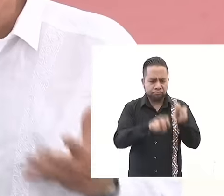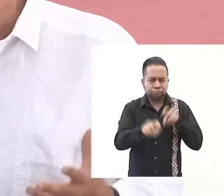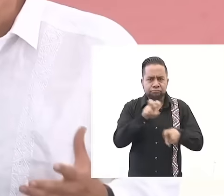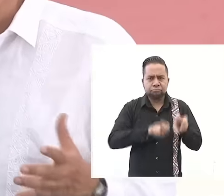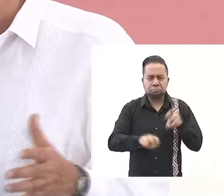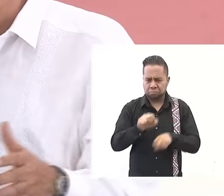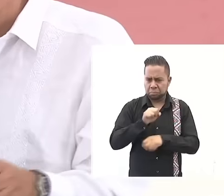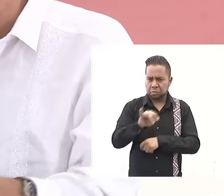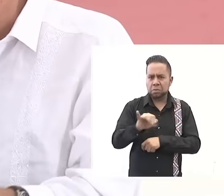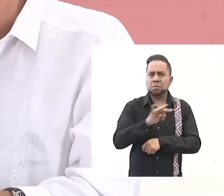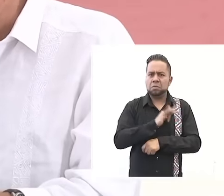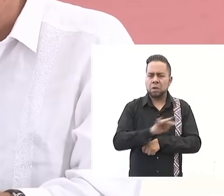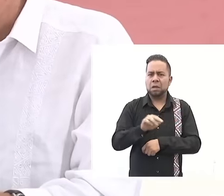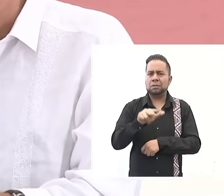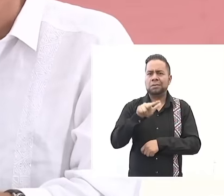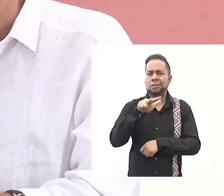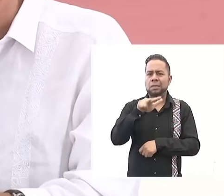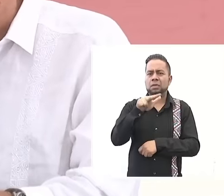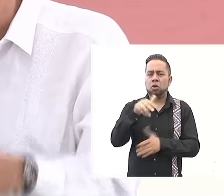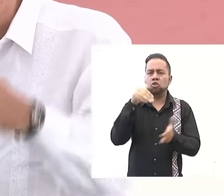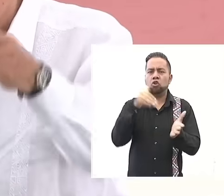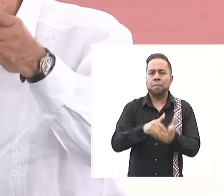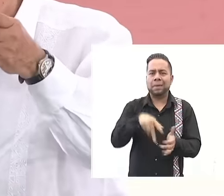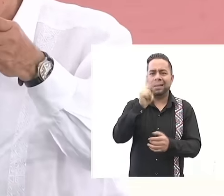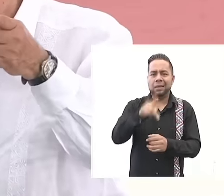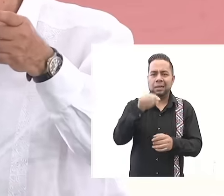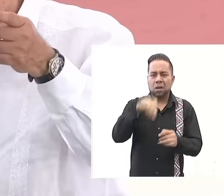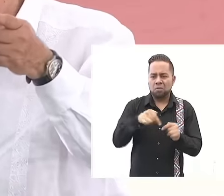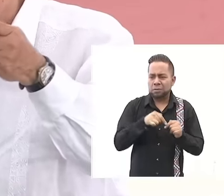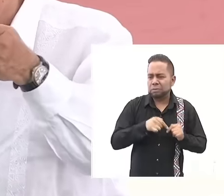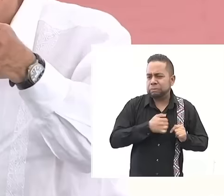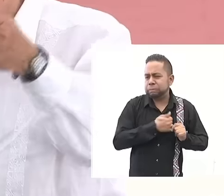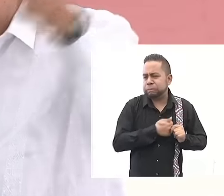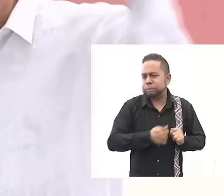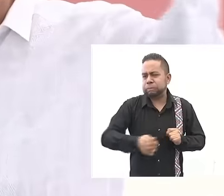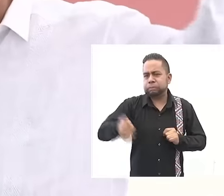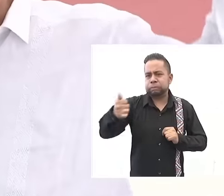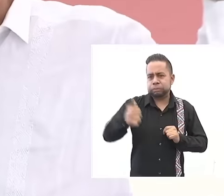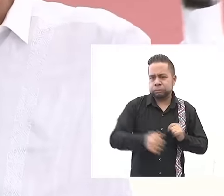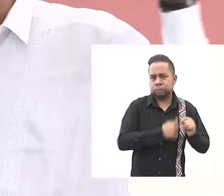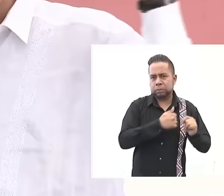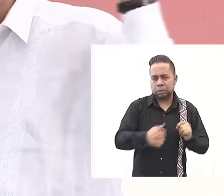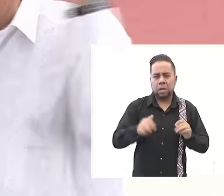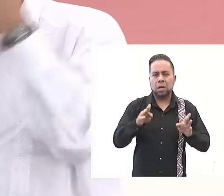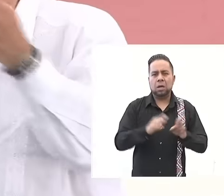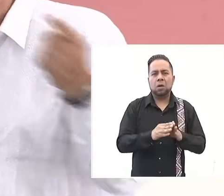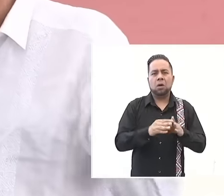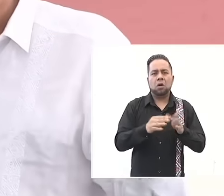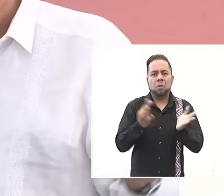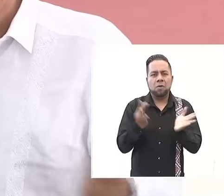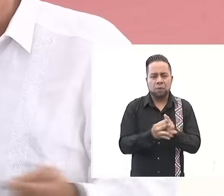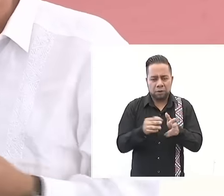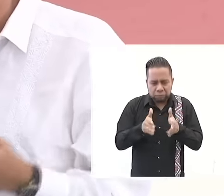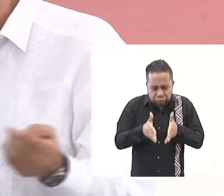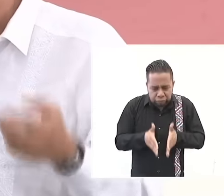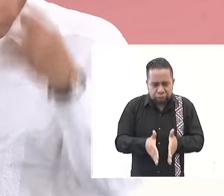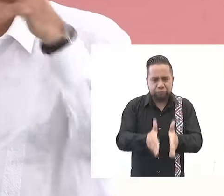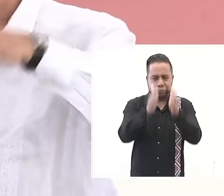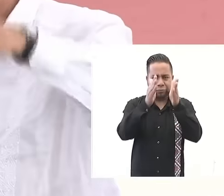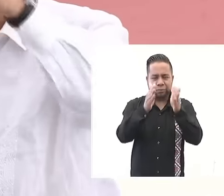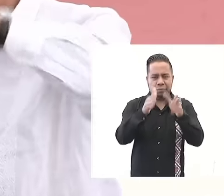son 18 mil kilómetros de derecho de vía que